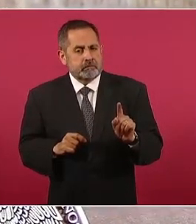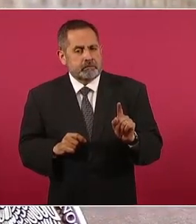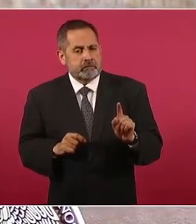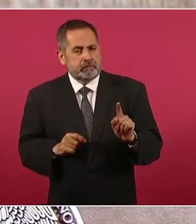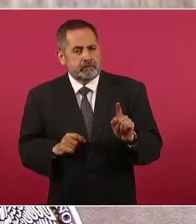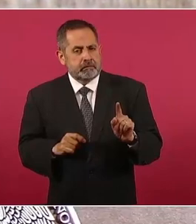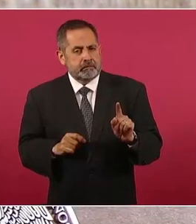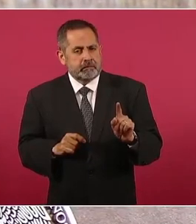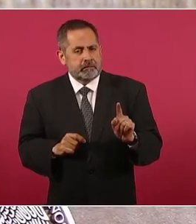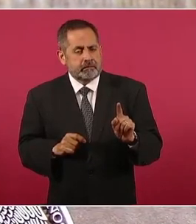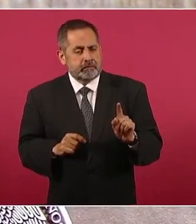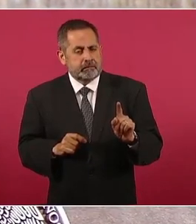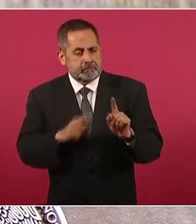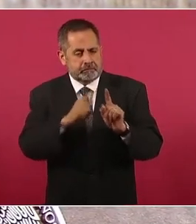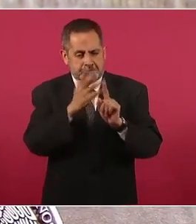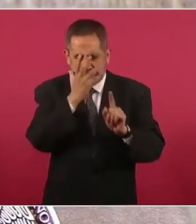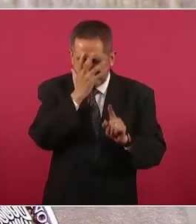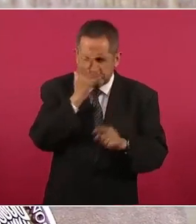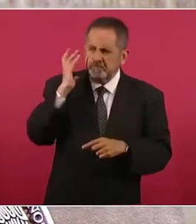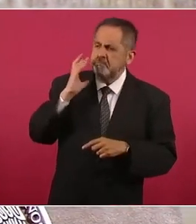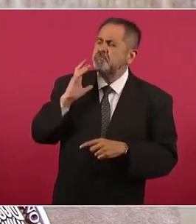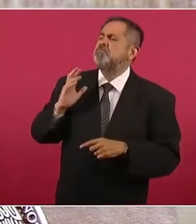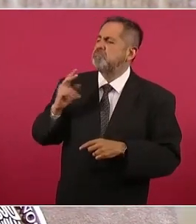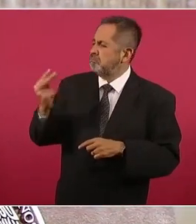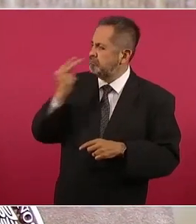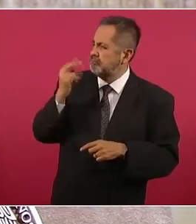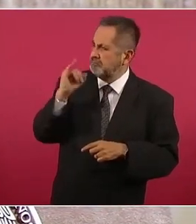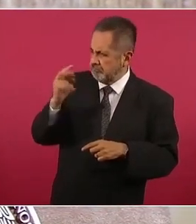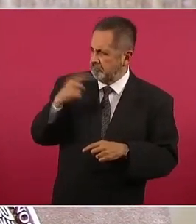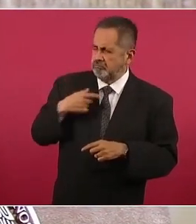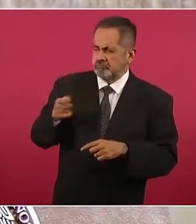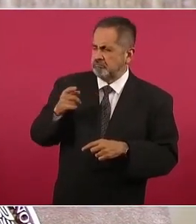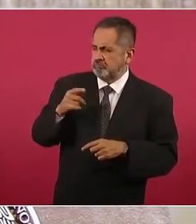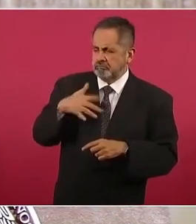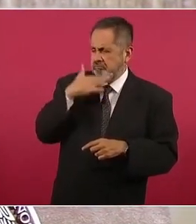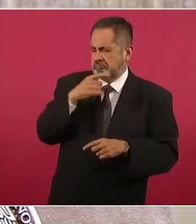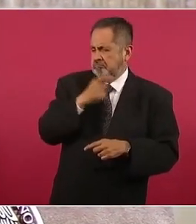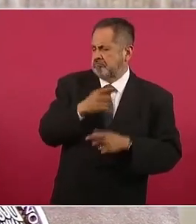se andan por las ramas algunos.